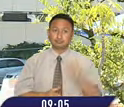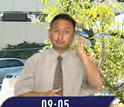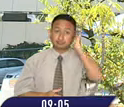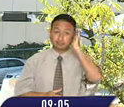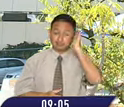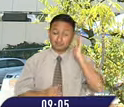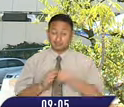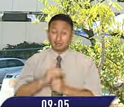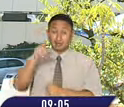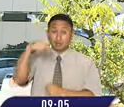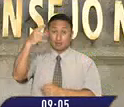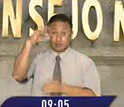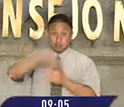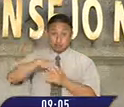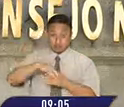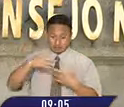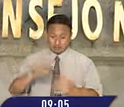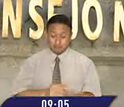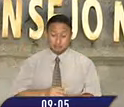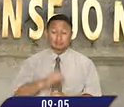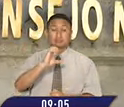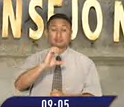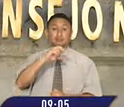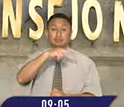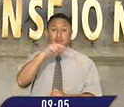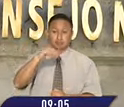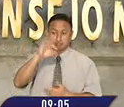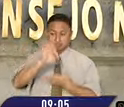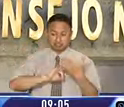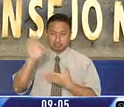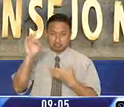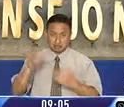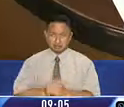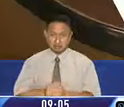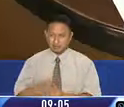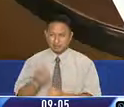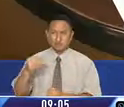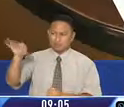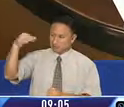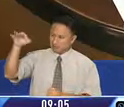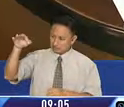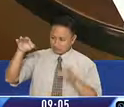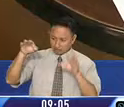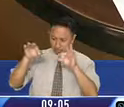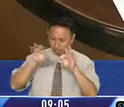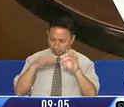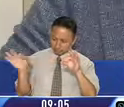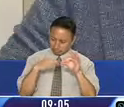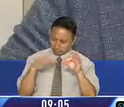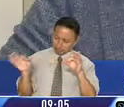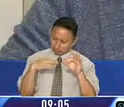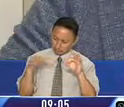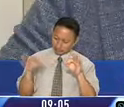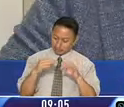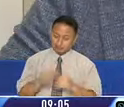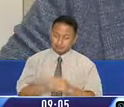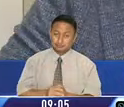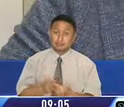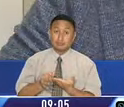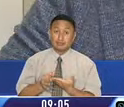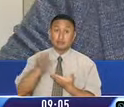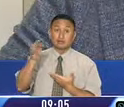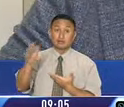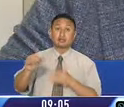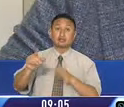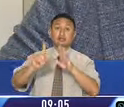papeletas mismas que ya cuentan con el visto bueno del Consejo Nacional Electoral CNE. Tras su aprobación, que en el sector urbano serían 6,